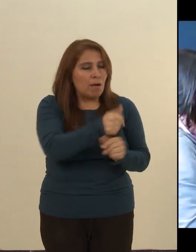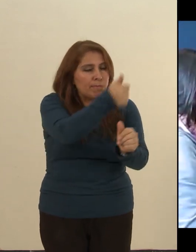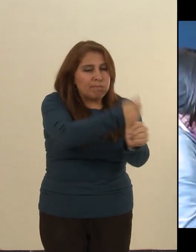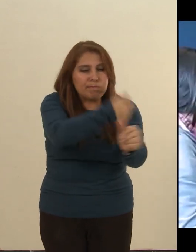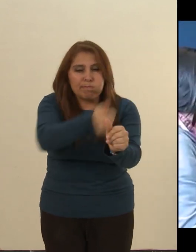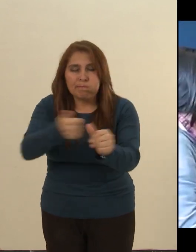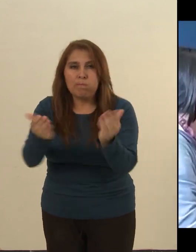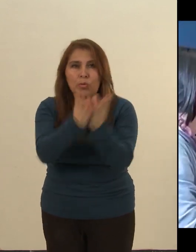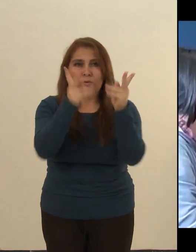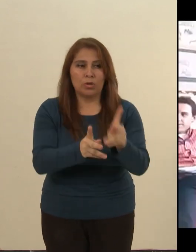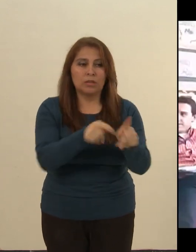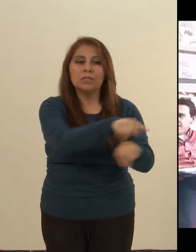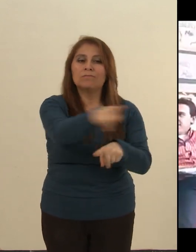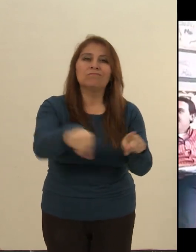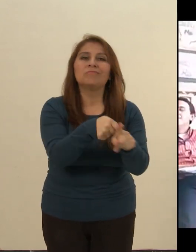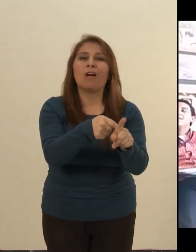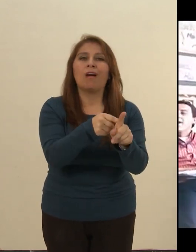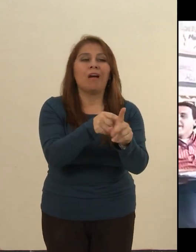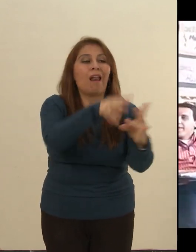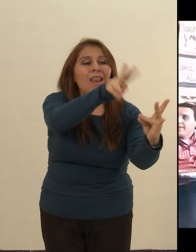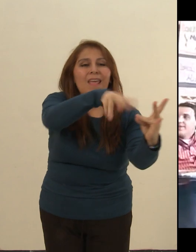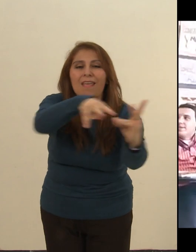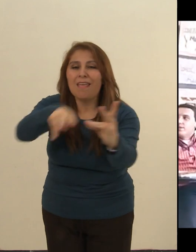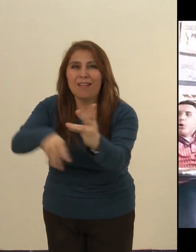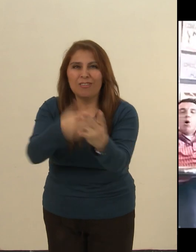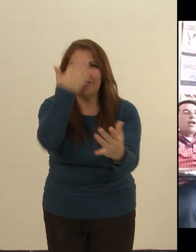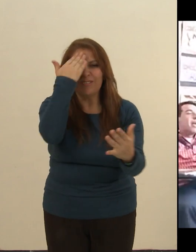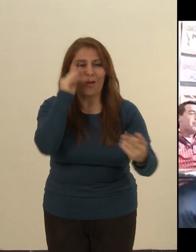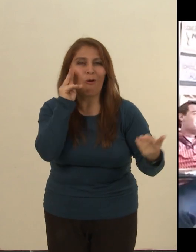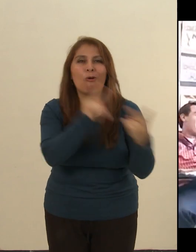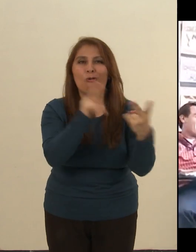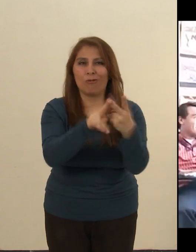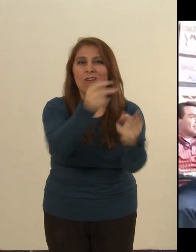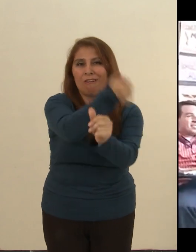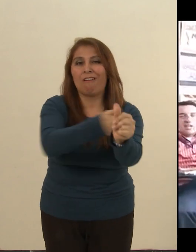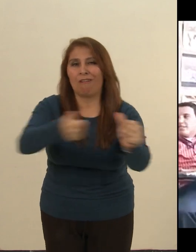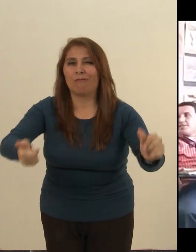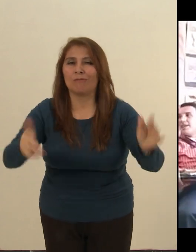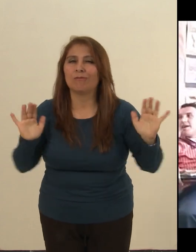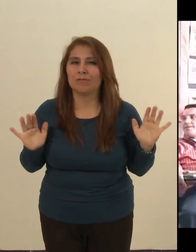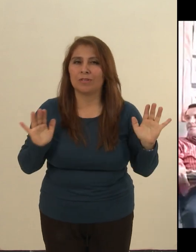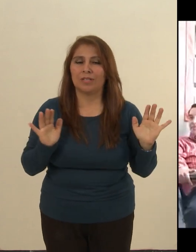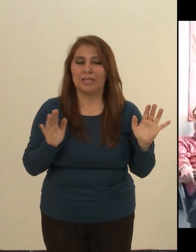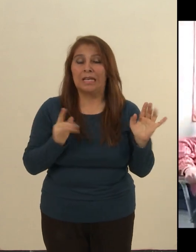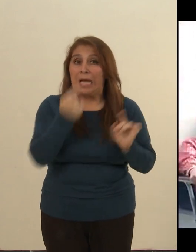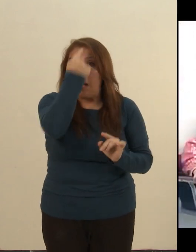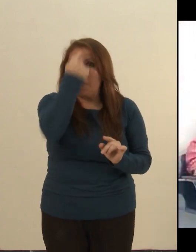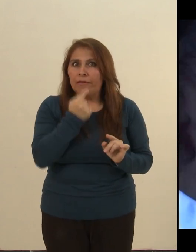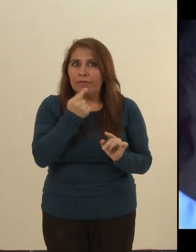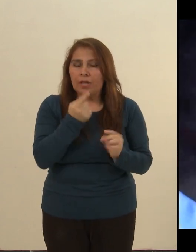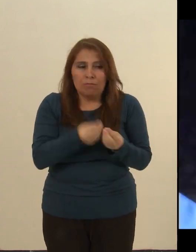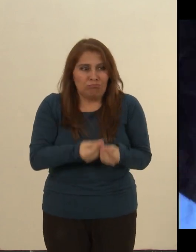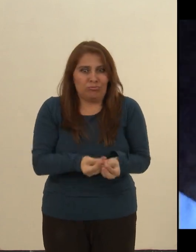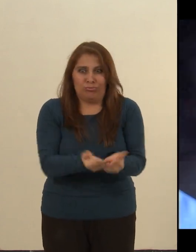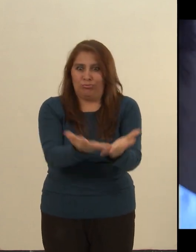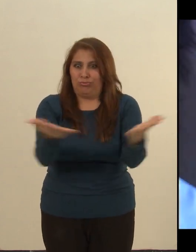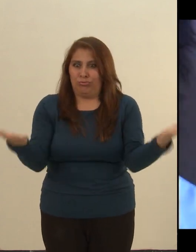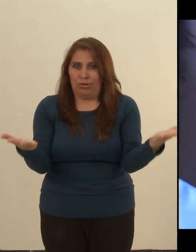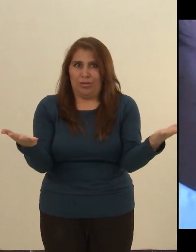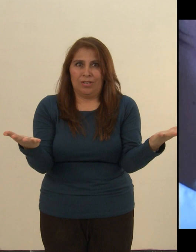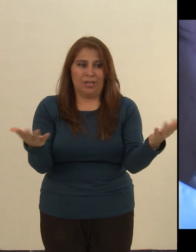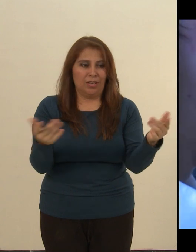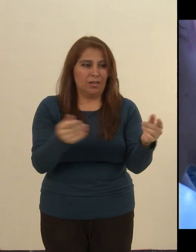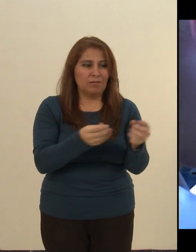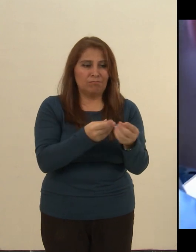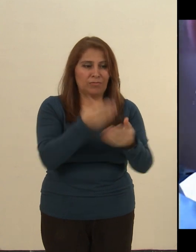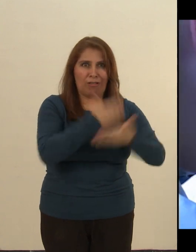por pensarse como maestra esas otras prácticas y discursos que vinculan a los sujetos con discapacidad Y me parece muy